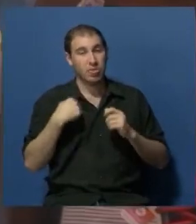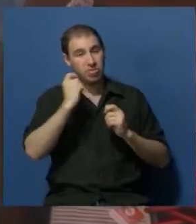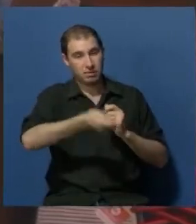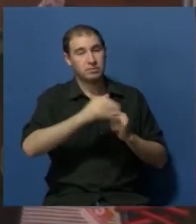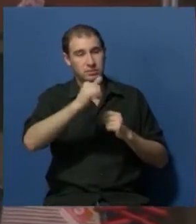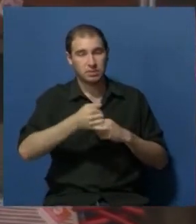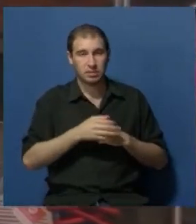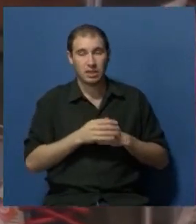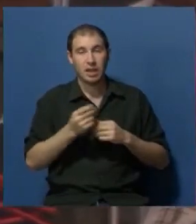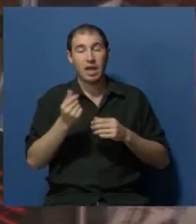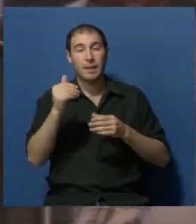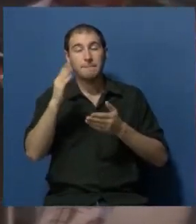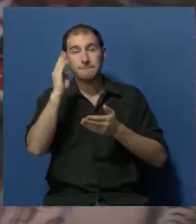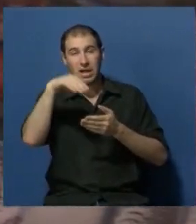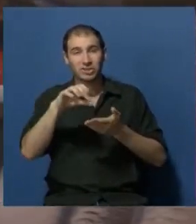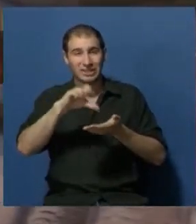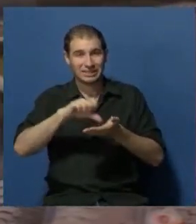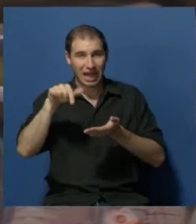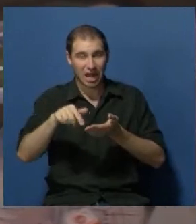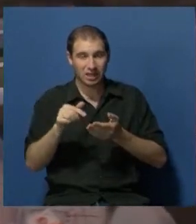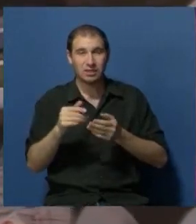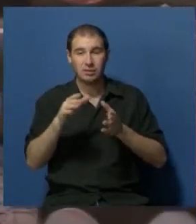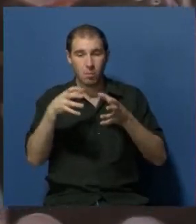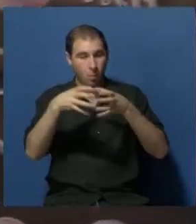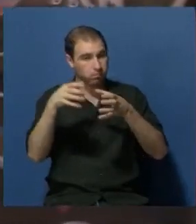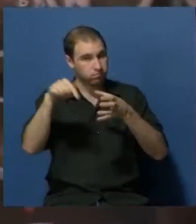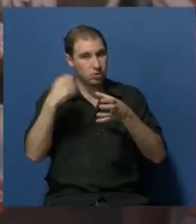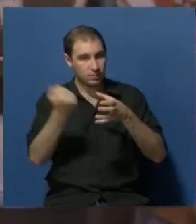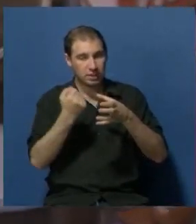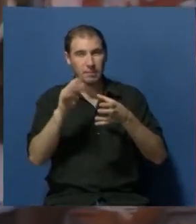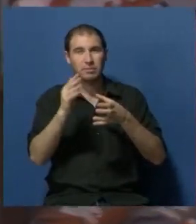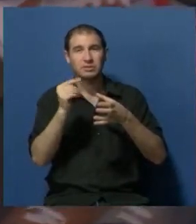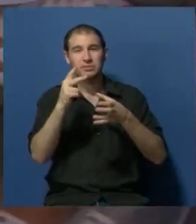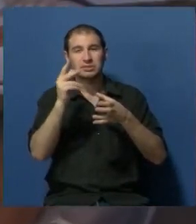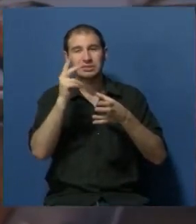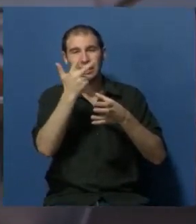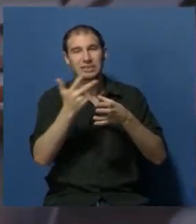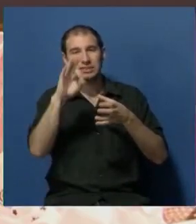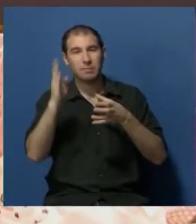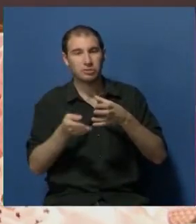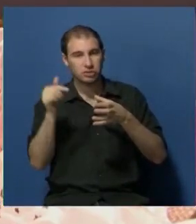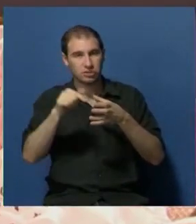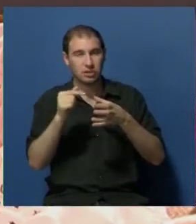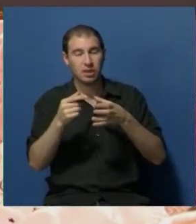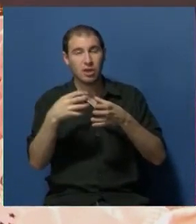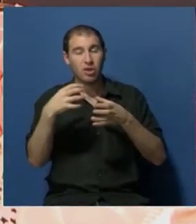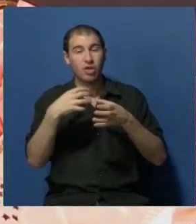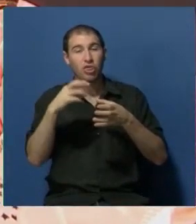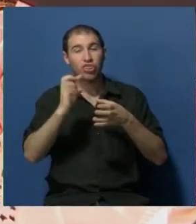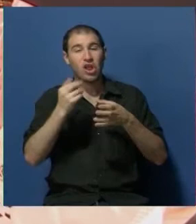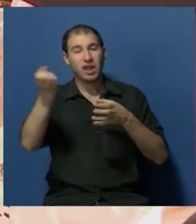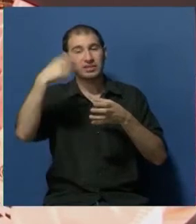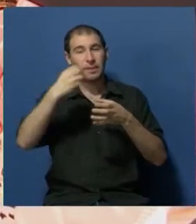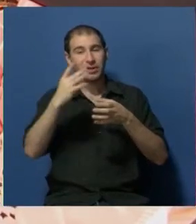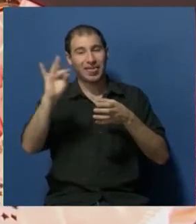devolver. Las reservas del Banco Central, una parte importante, más de un tercio de las reservas actualmente, es parte de los dólares que han ingresado